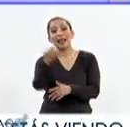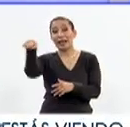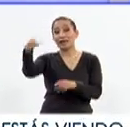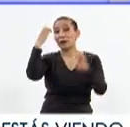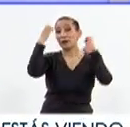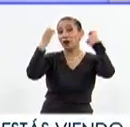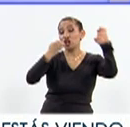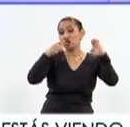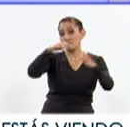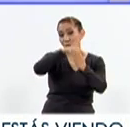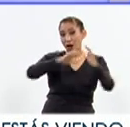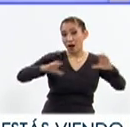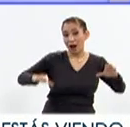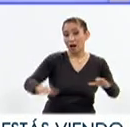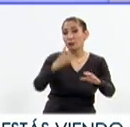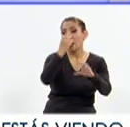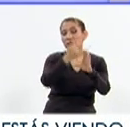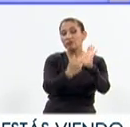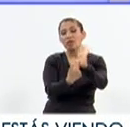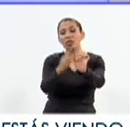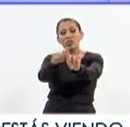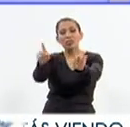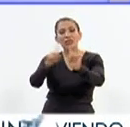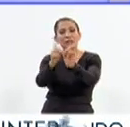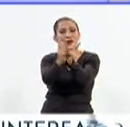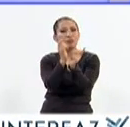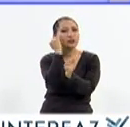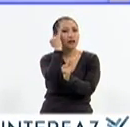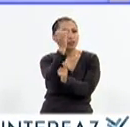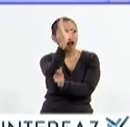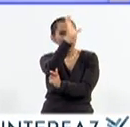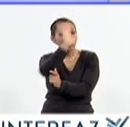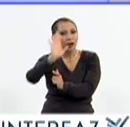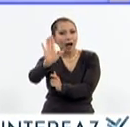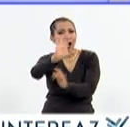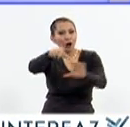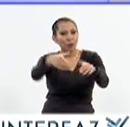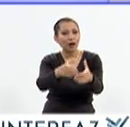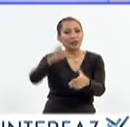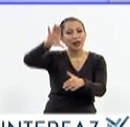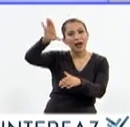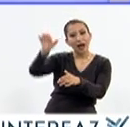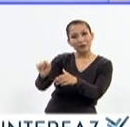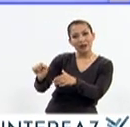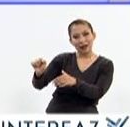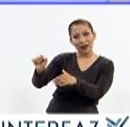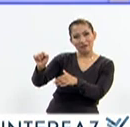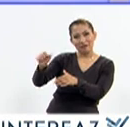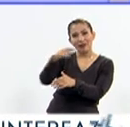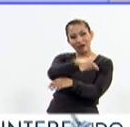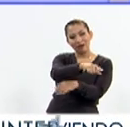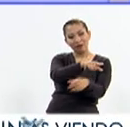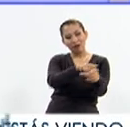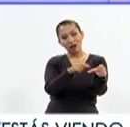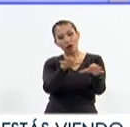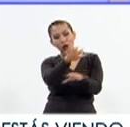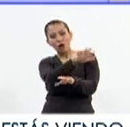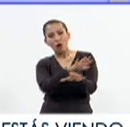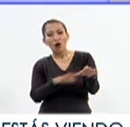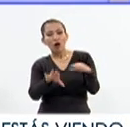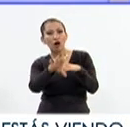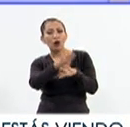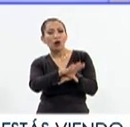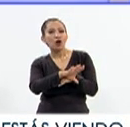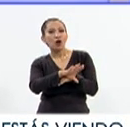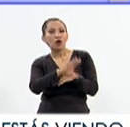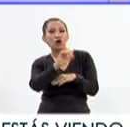año del recinto que muestra la diversidad étnica y cultural de las comunidades afrodescendientes y el color de la Costa